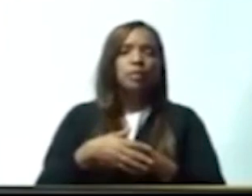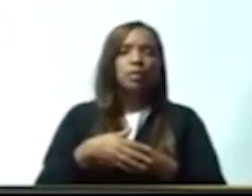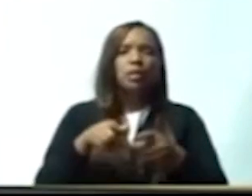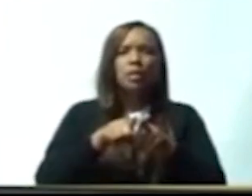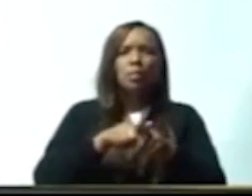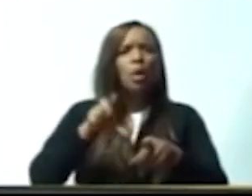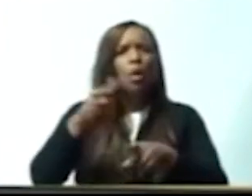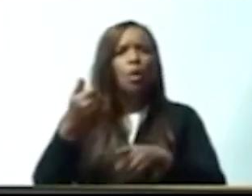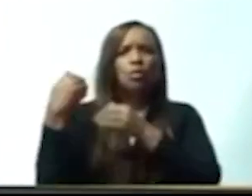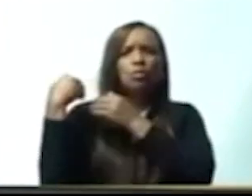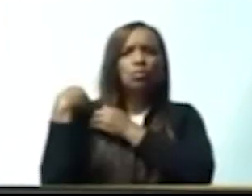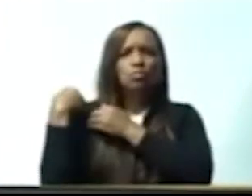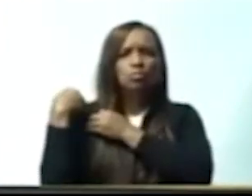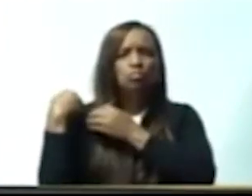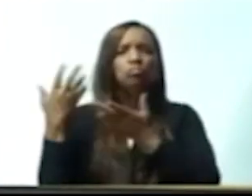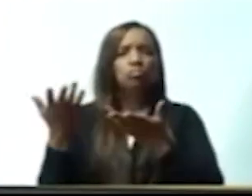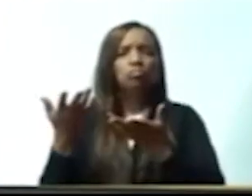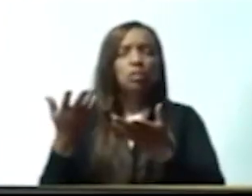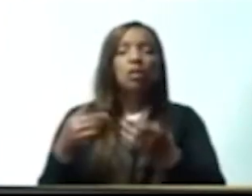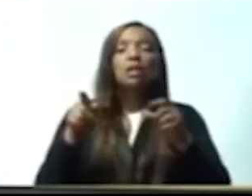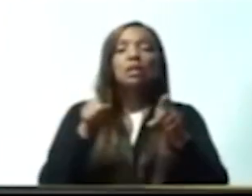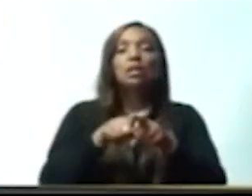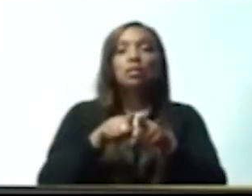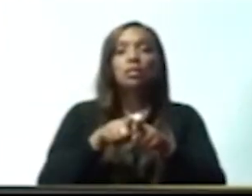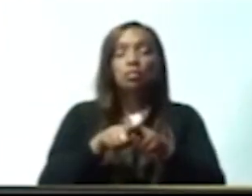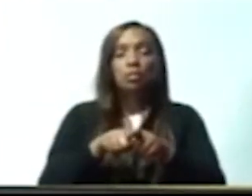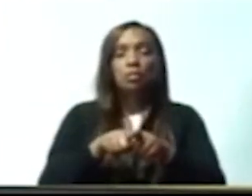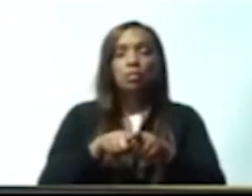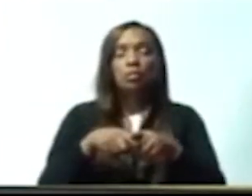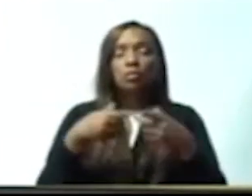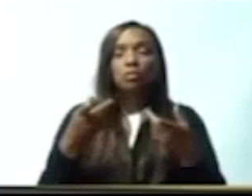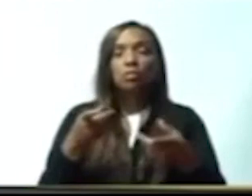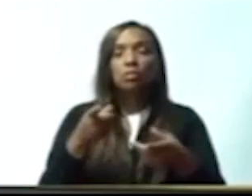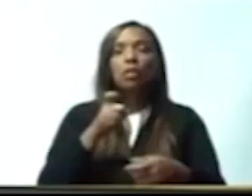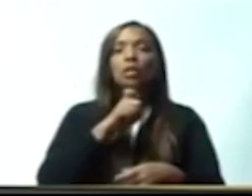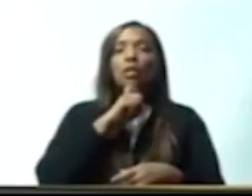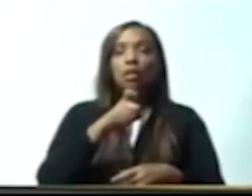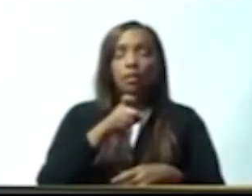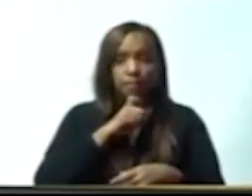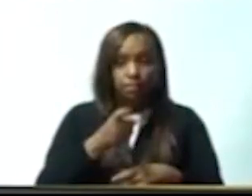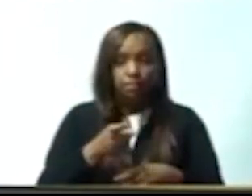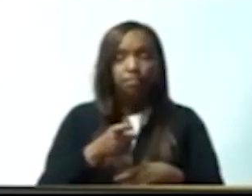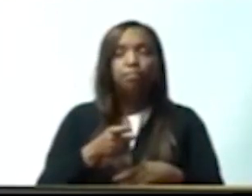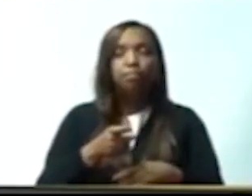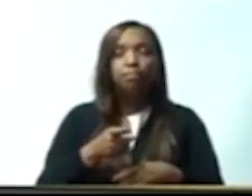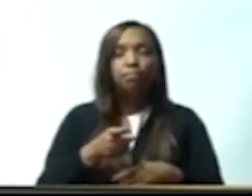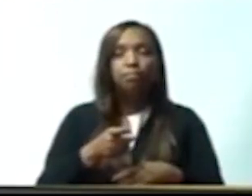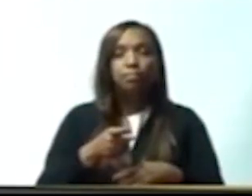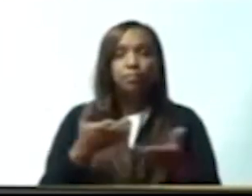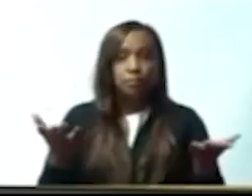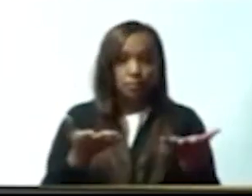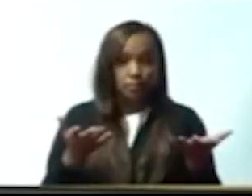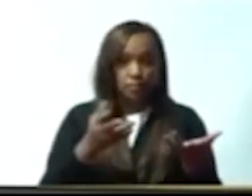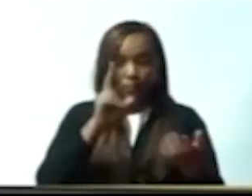especial a la prensa nacional y a la prensa también internacional. Salvemos las dunas. Salvemos